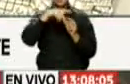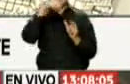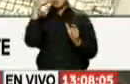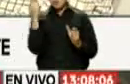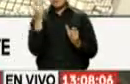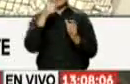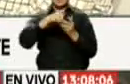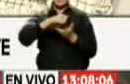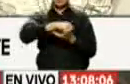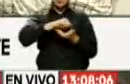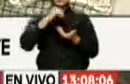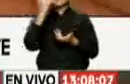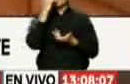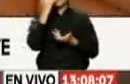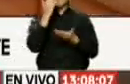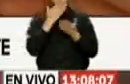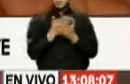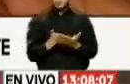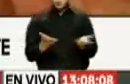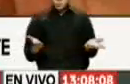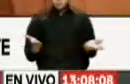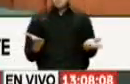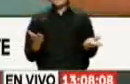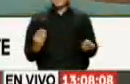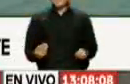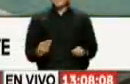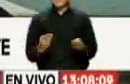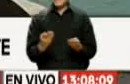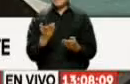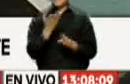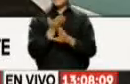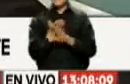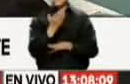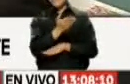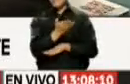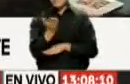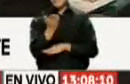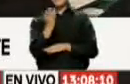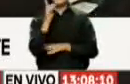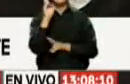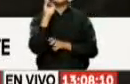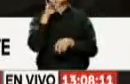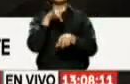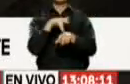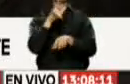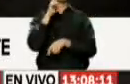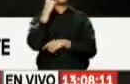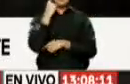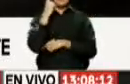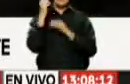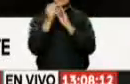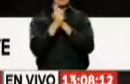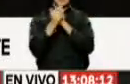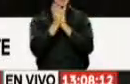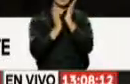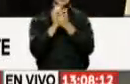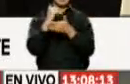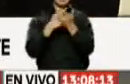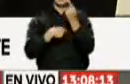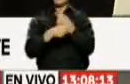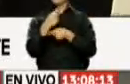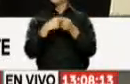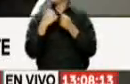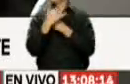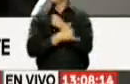atún, mango, incluso maquinarias, ofertan sus creaciones. En torno a la cita se efectuaron también charlas sobre acceso a mercados